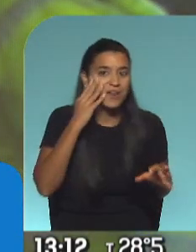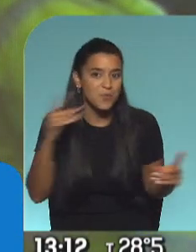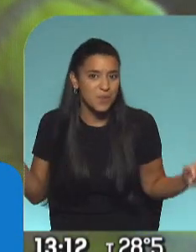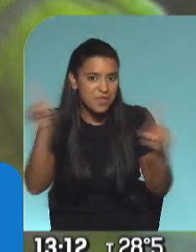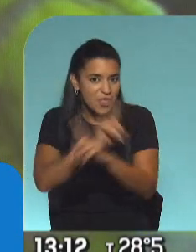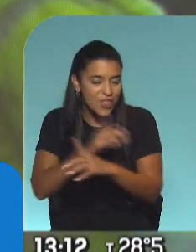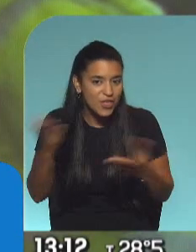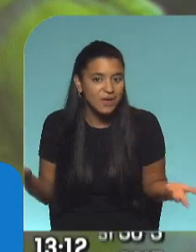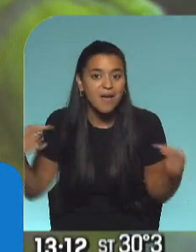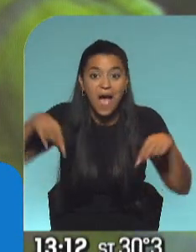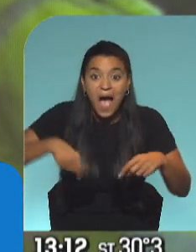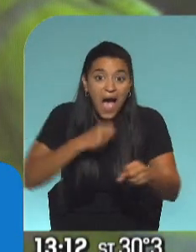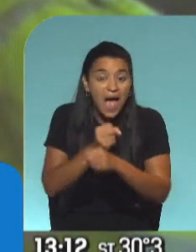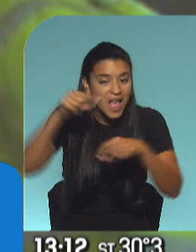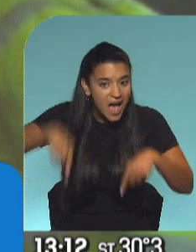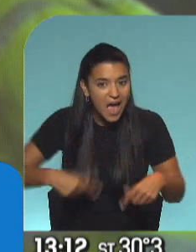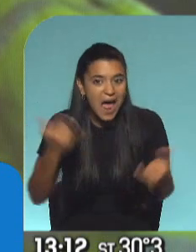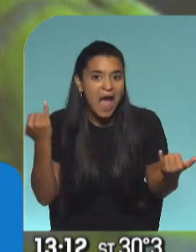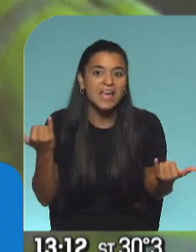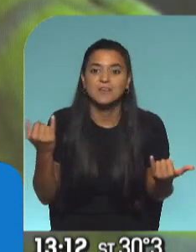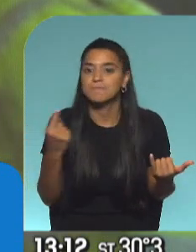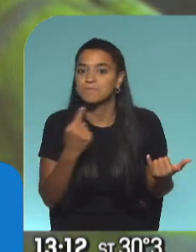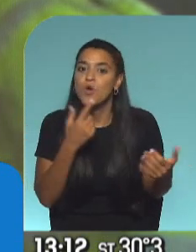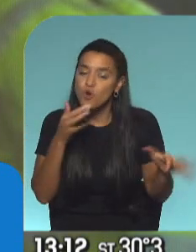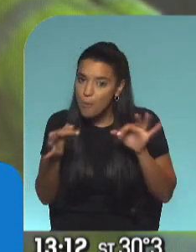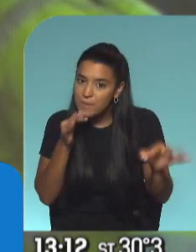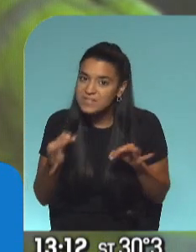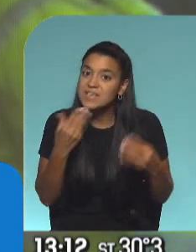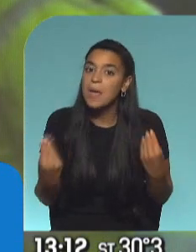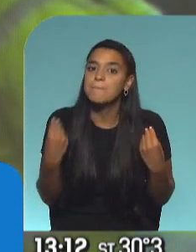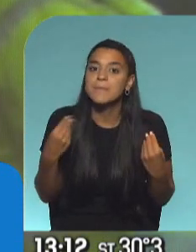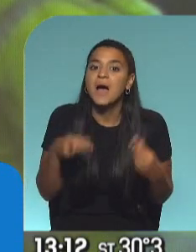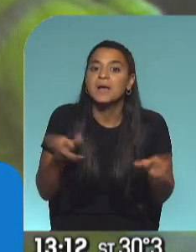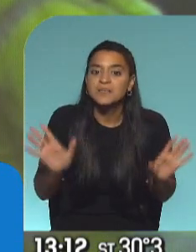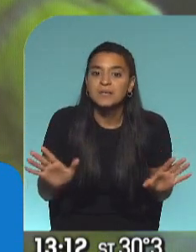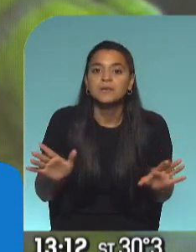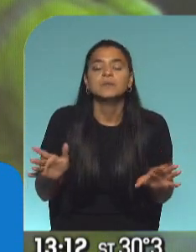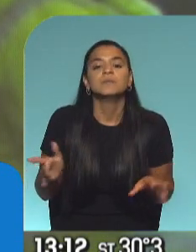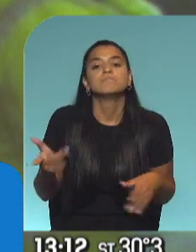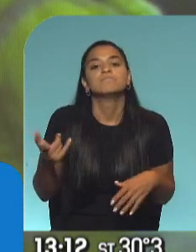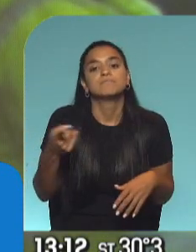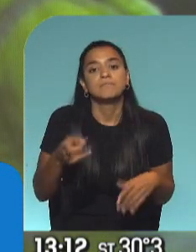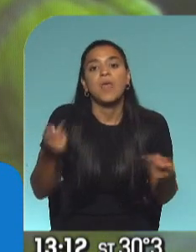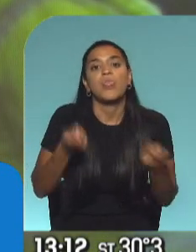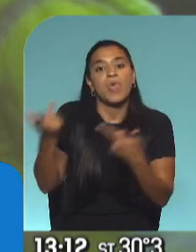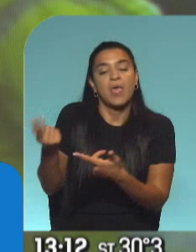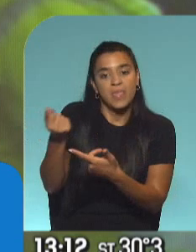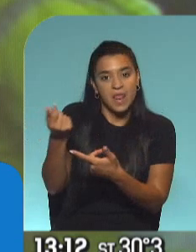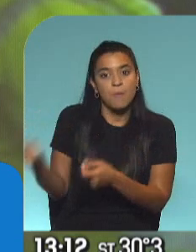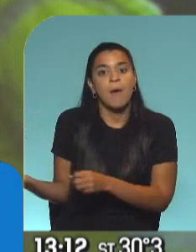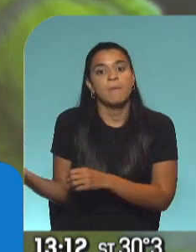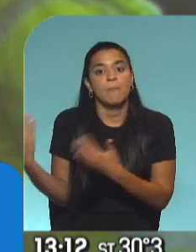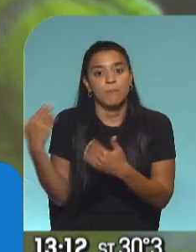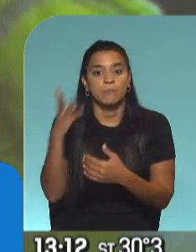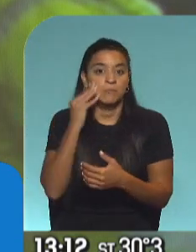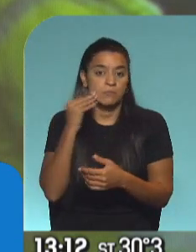que hasta el momento hay algunas conversaciones acerca de qué va a pasar con eso. En teoría le van a dar dinero a los estudiantes